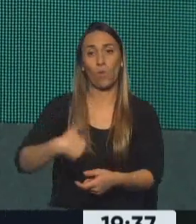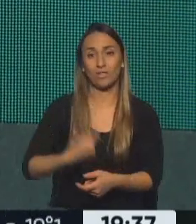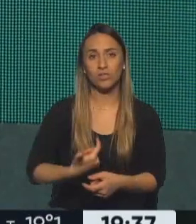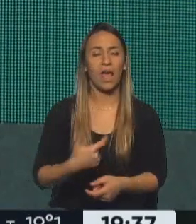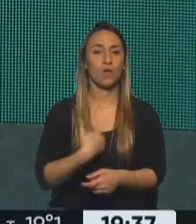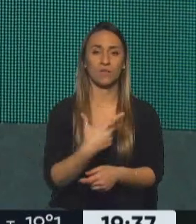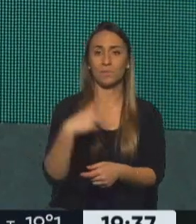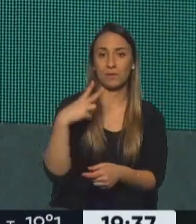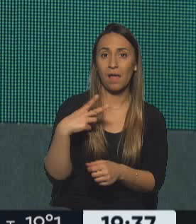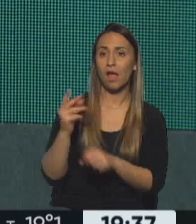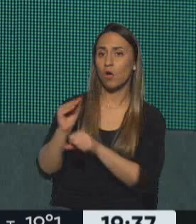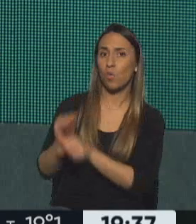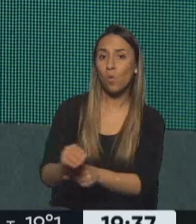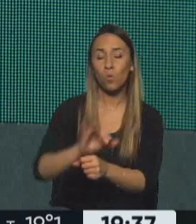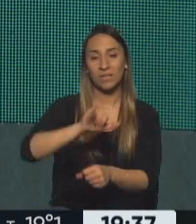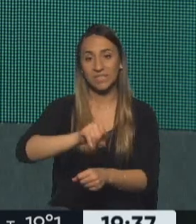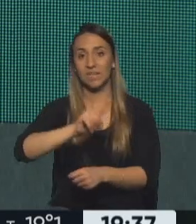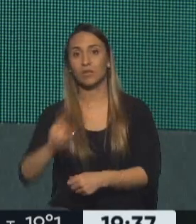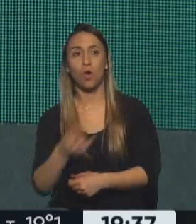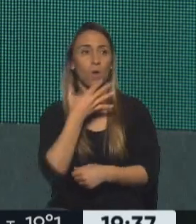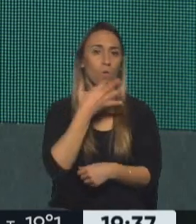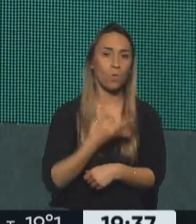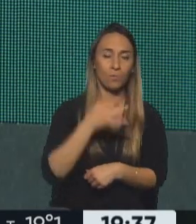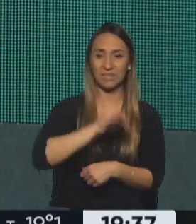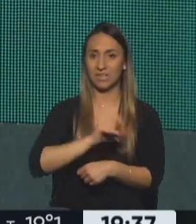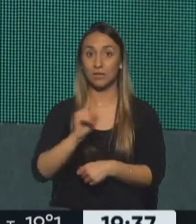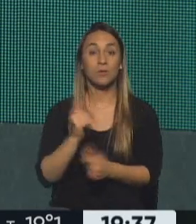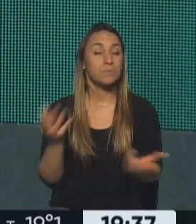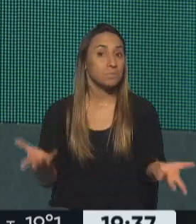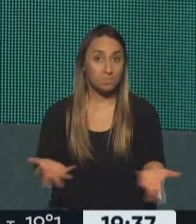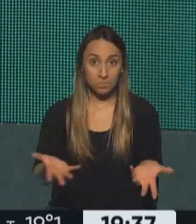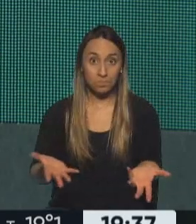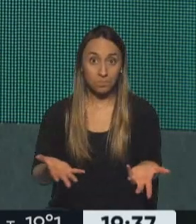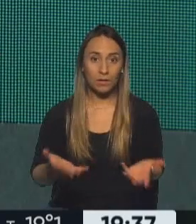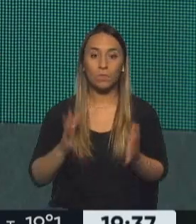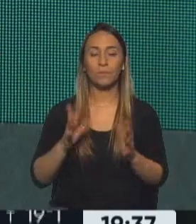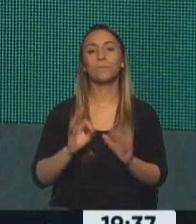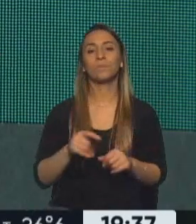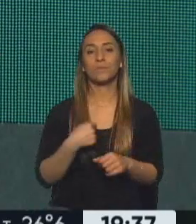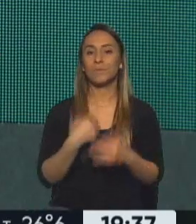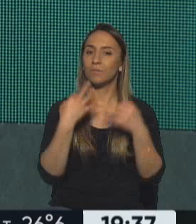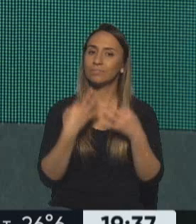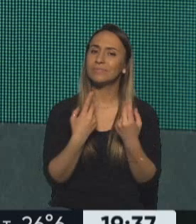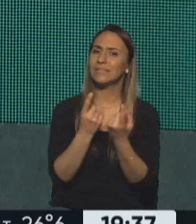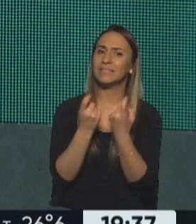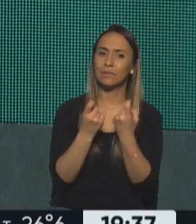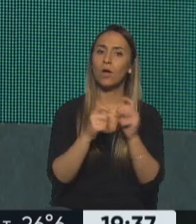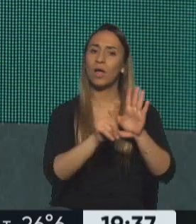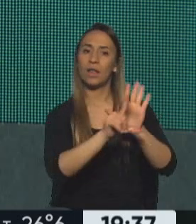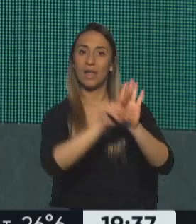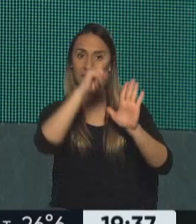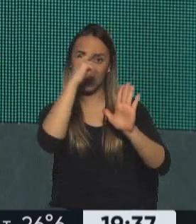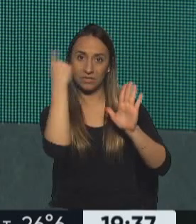qué cubren, qué no cubren, qué cumplen y qué no cumplen. Bueno, en el marco de todo esto, ¿cuál es esa necesidad de modificación de la Ley Nacional